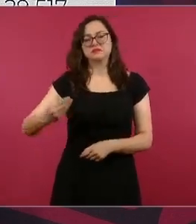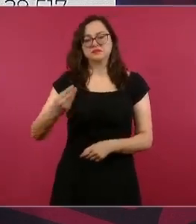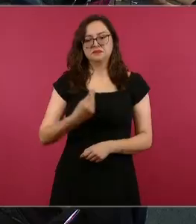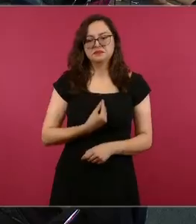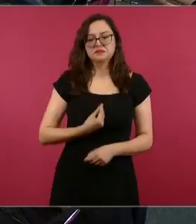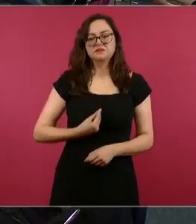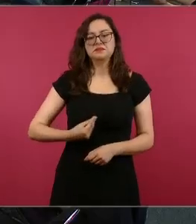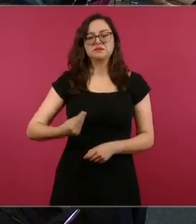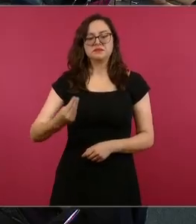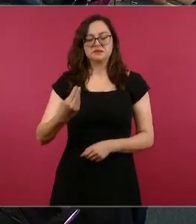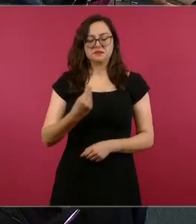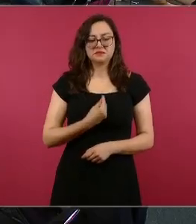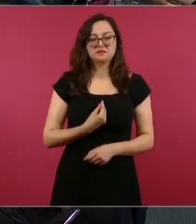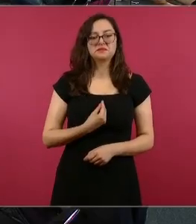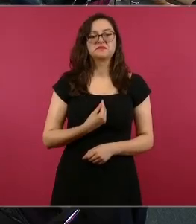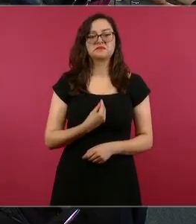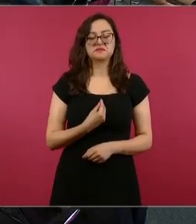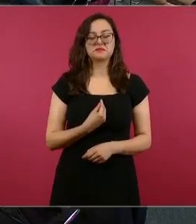conservadores,